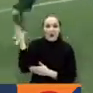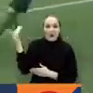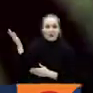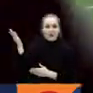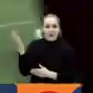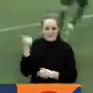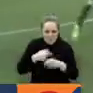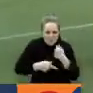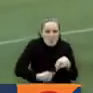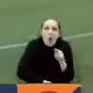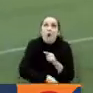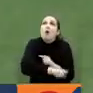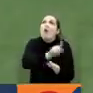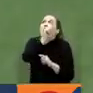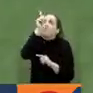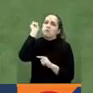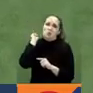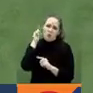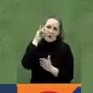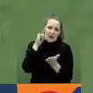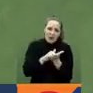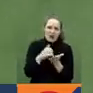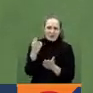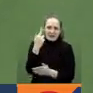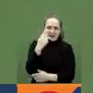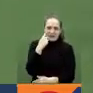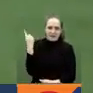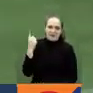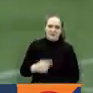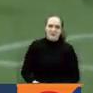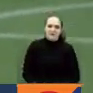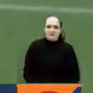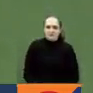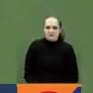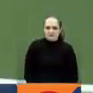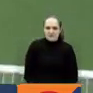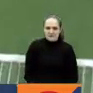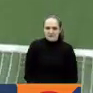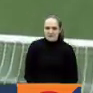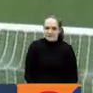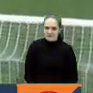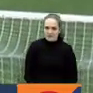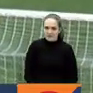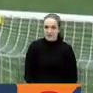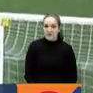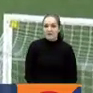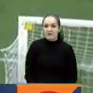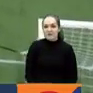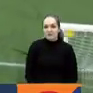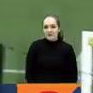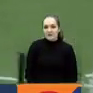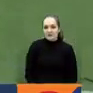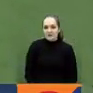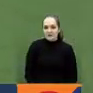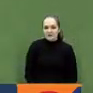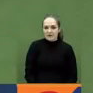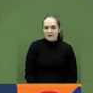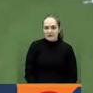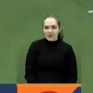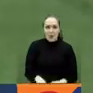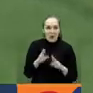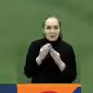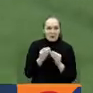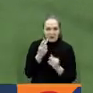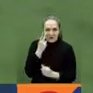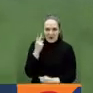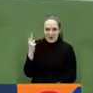fue increíble y vale la pena que lo repitamos una vez más y ojalá un poquitico más despacio para que ustedes